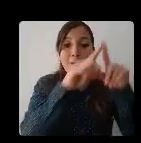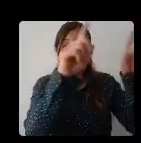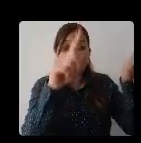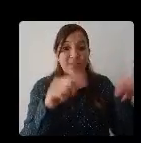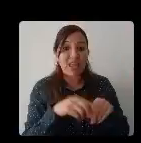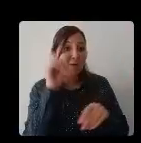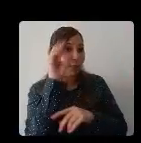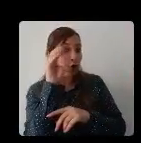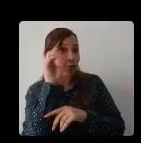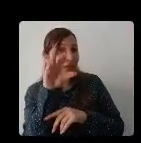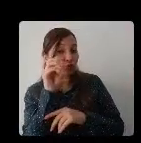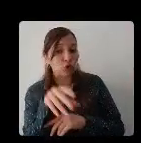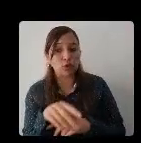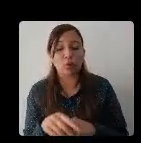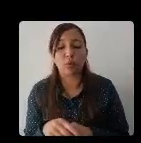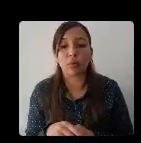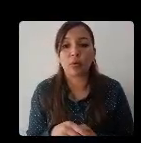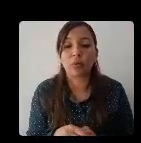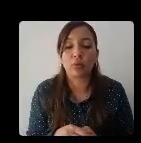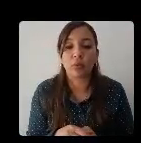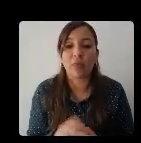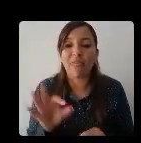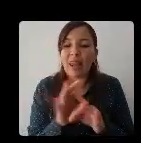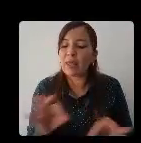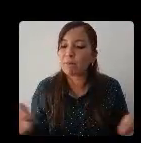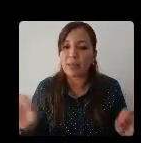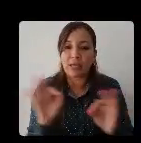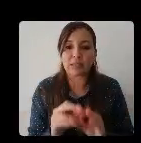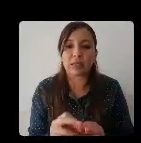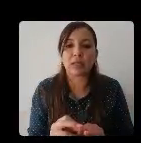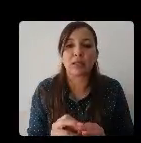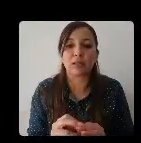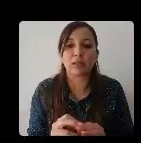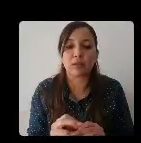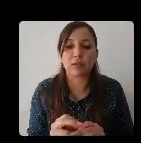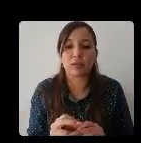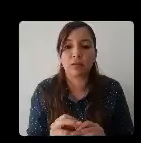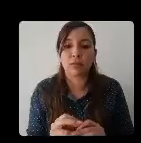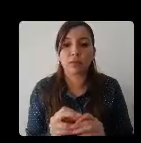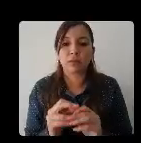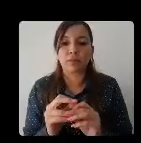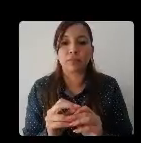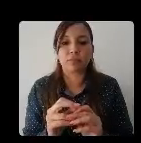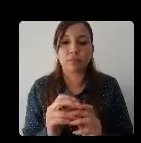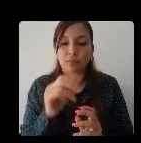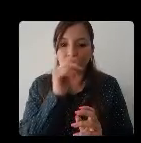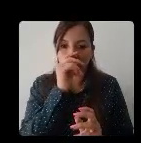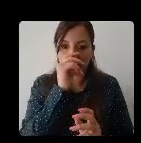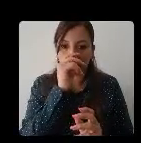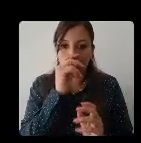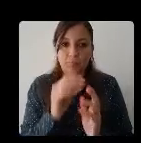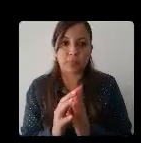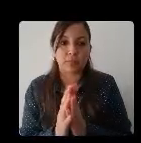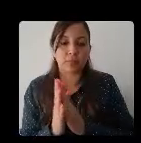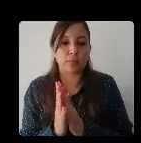limpieza. Y así, ¿no? Cosas que también nos ha ayudado bastante ahora para reactivarnos,